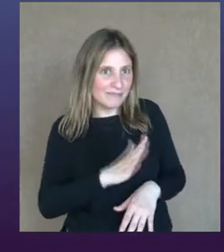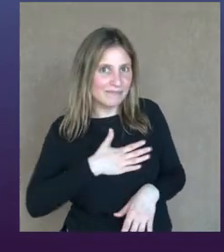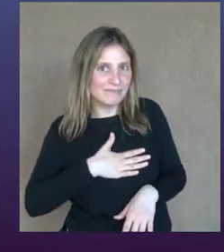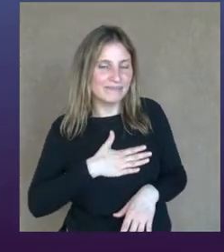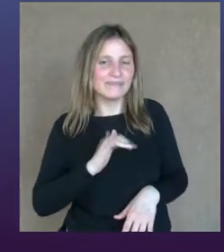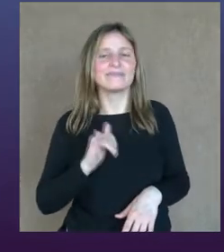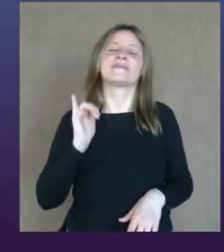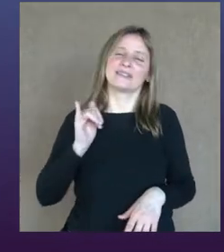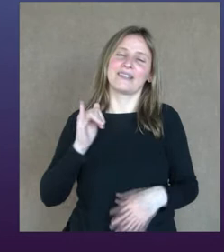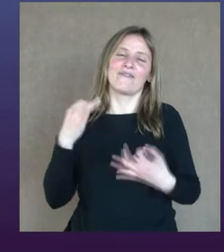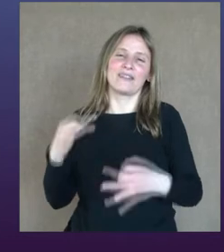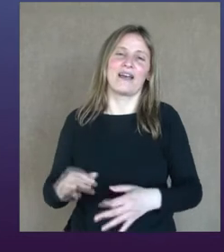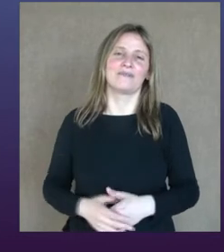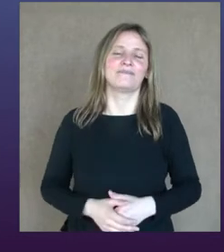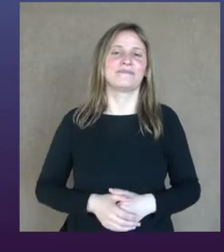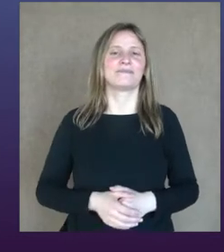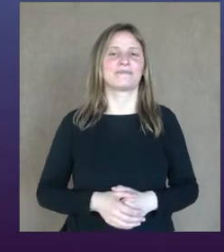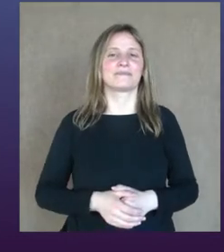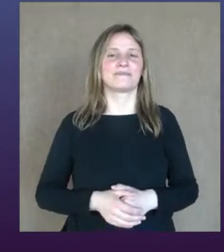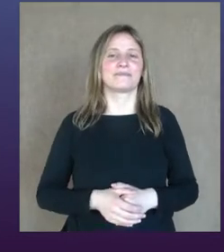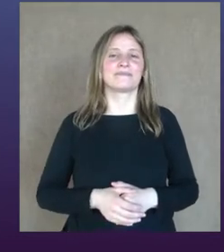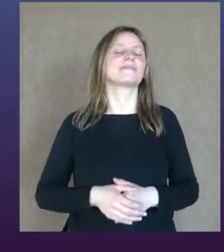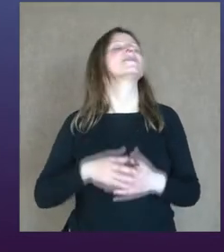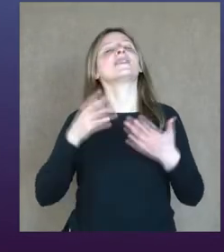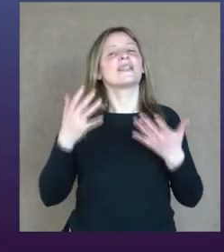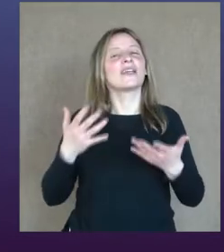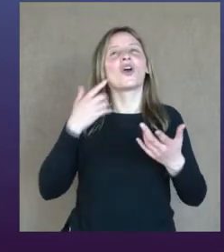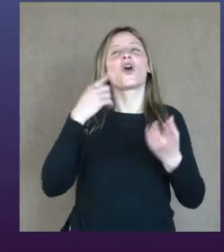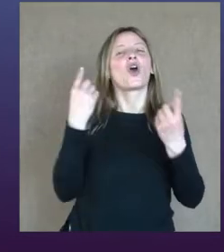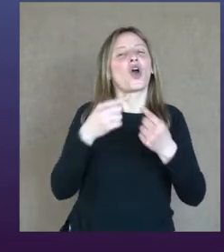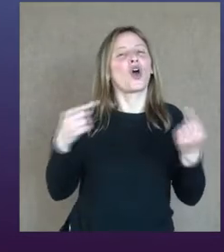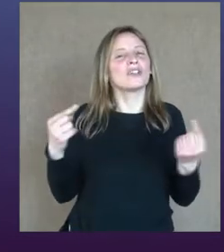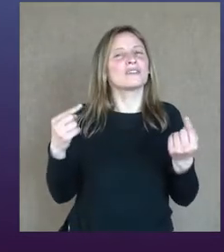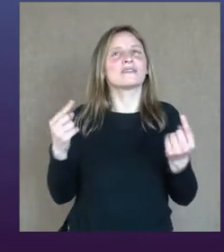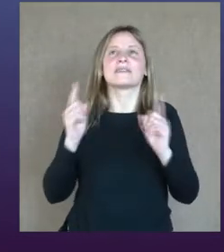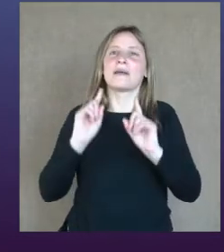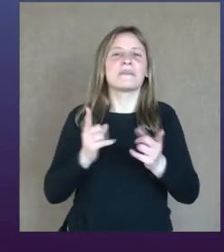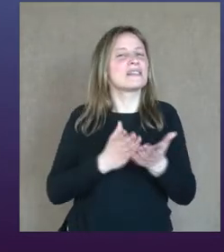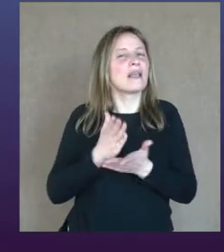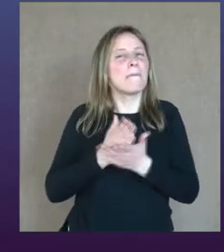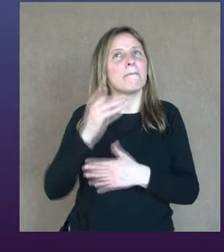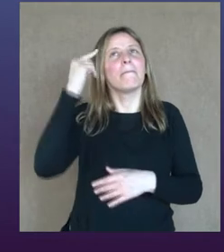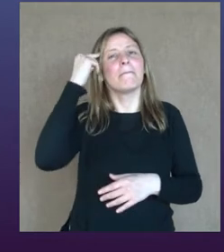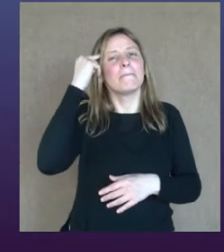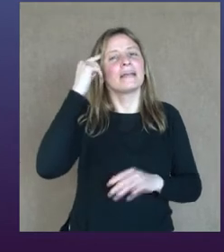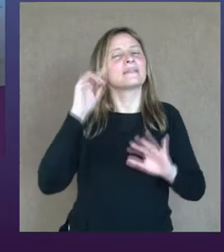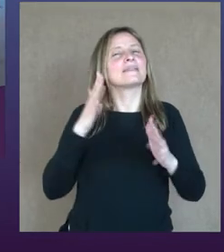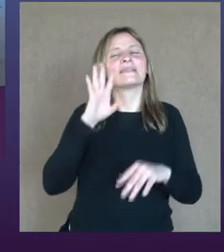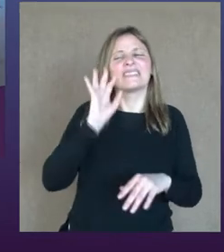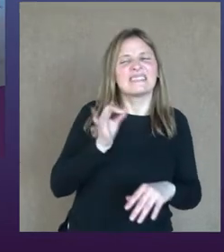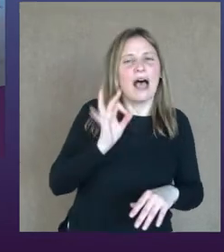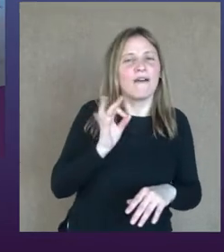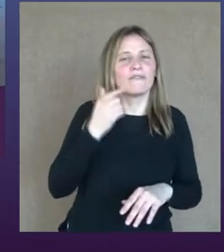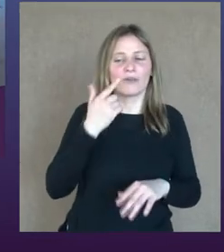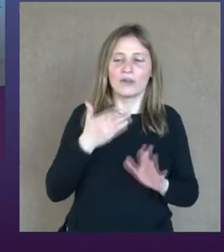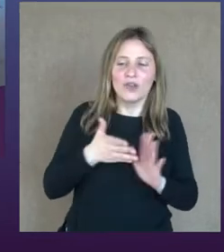equivoco? Es así, tal cual. Sí. Y una de las cosas que también yo siempre reflexiono es, uno